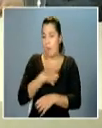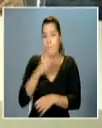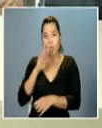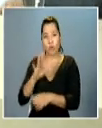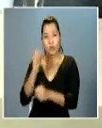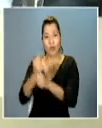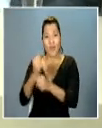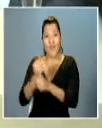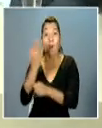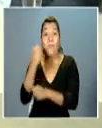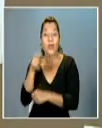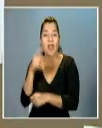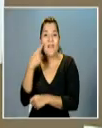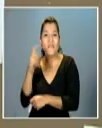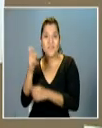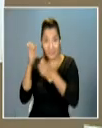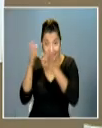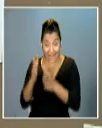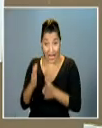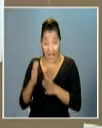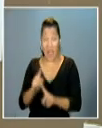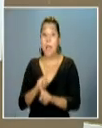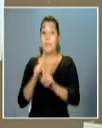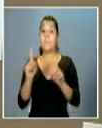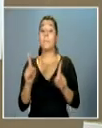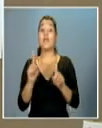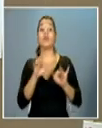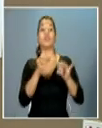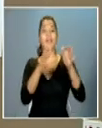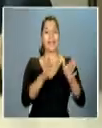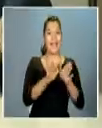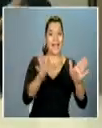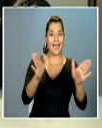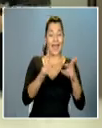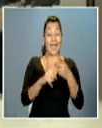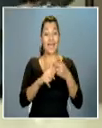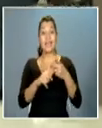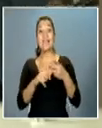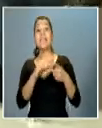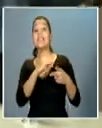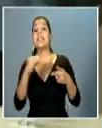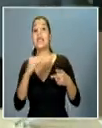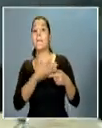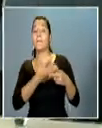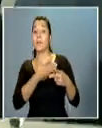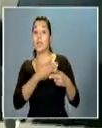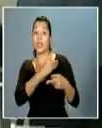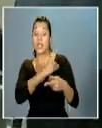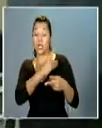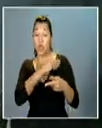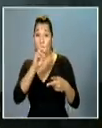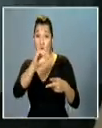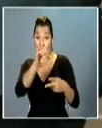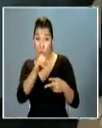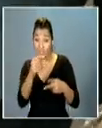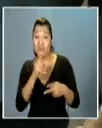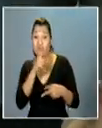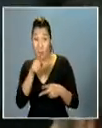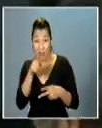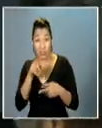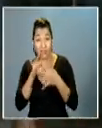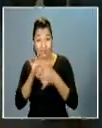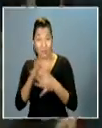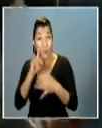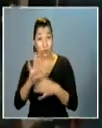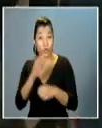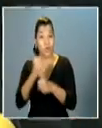fiscala general Emilia Navas y el director del OIJ, Walter Espinosa, sí dijeron que de confirmarse marcaría un precedente en el país al ser